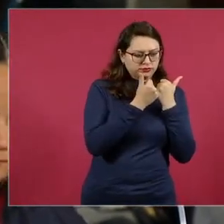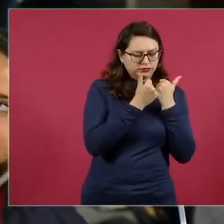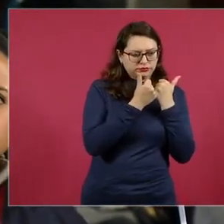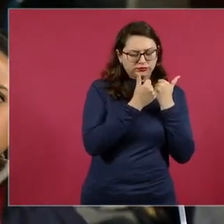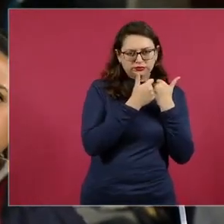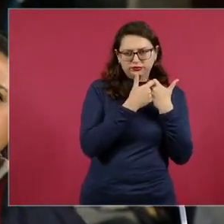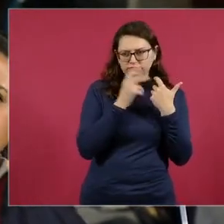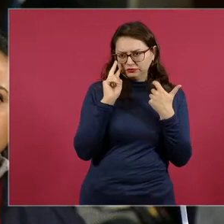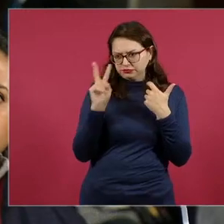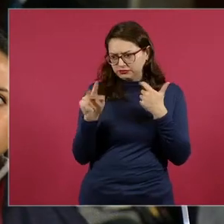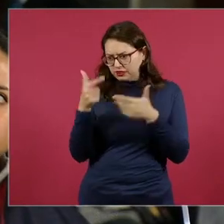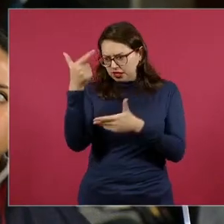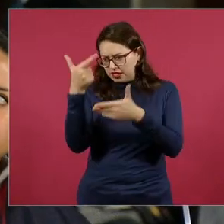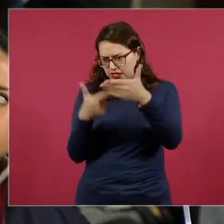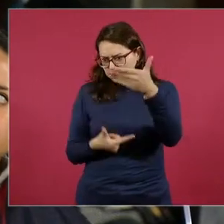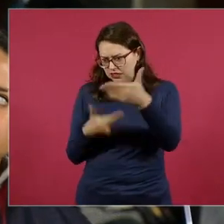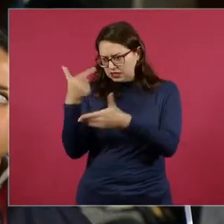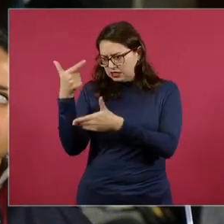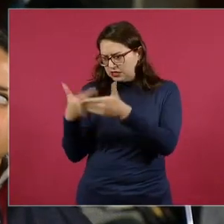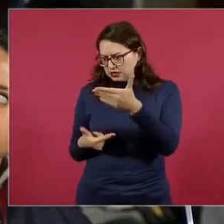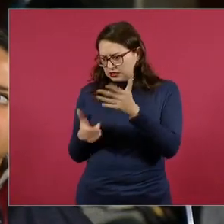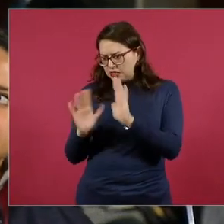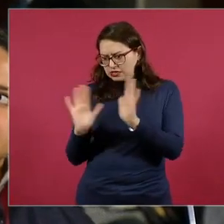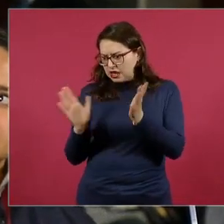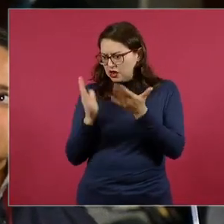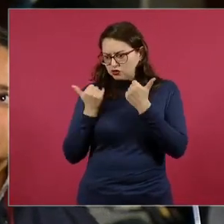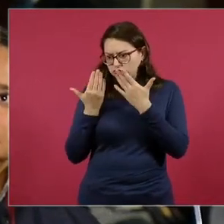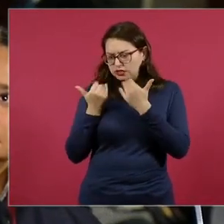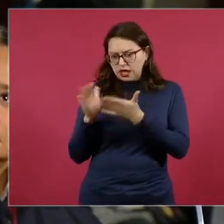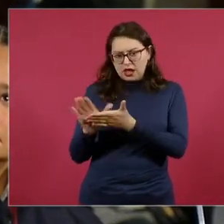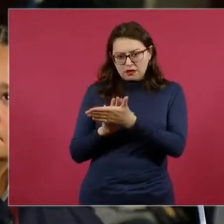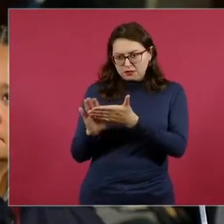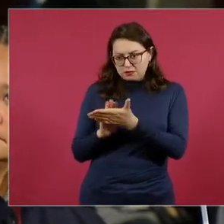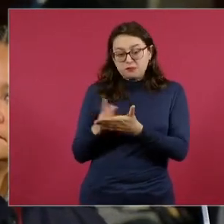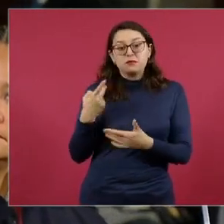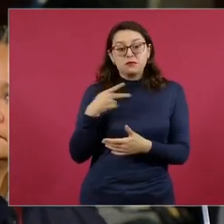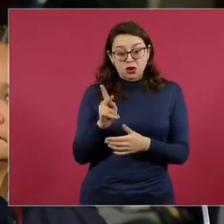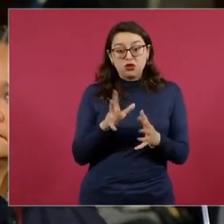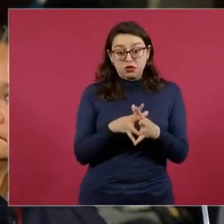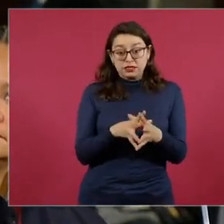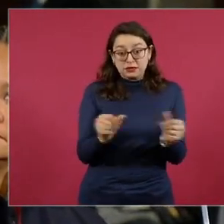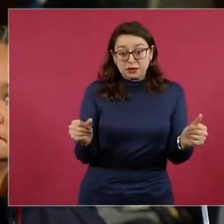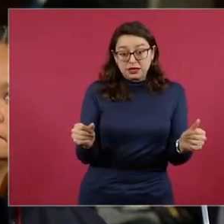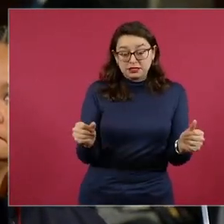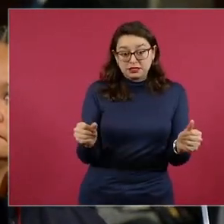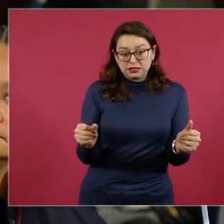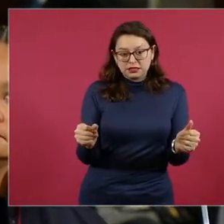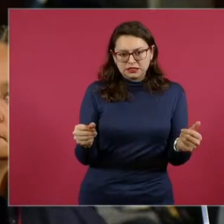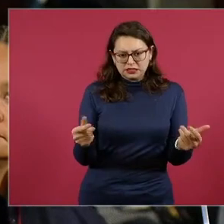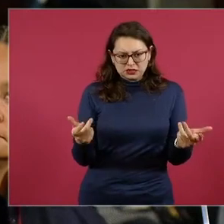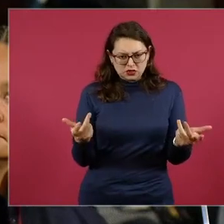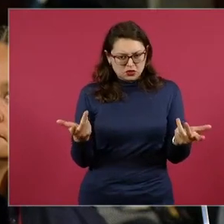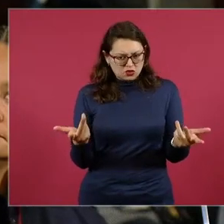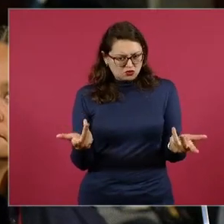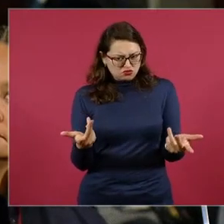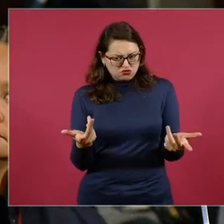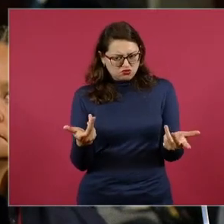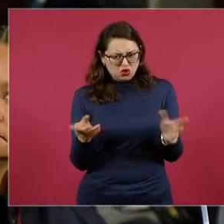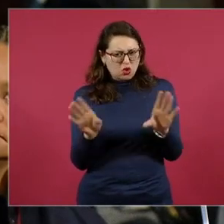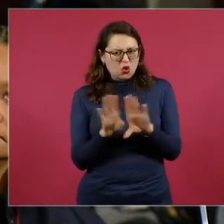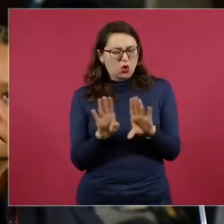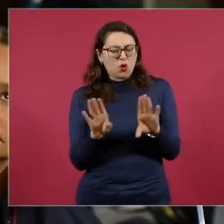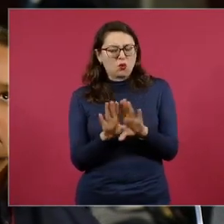registro de desaparecidos, pero están desaparecidos. O sea, a la hora